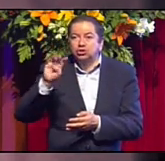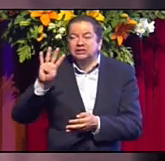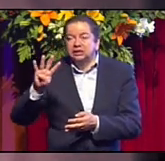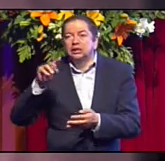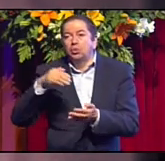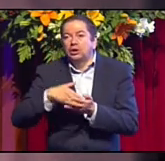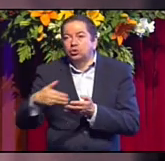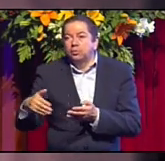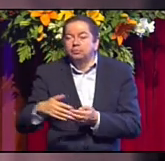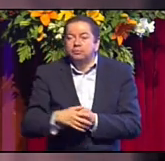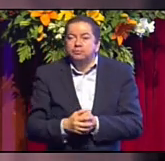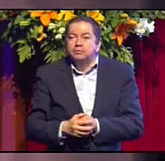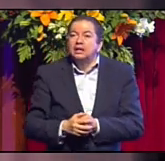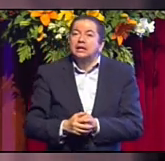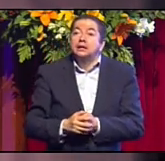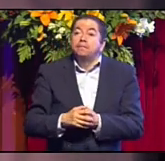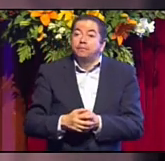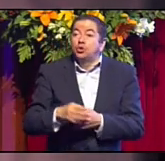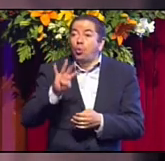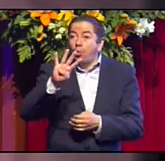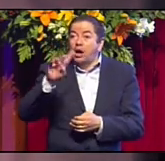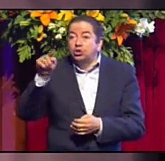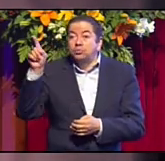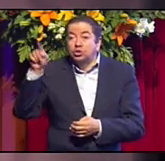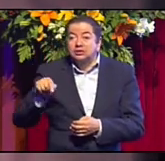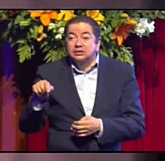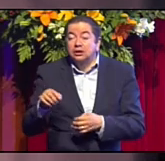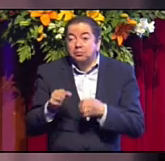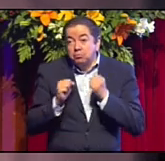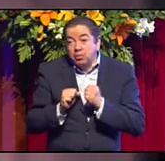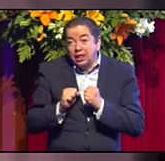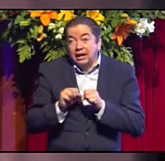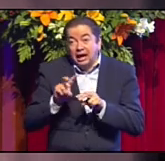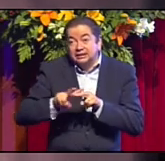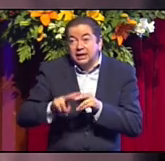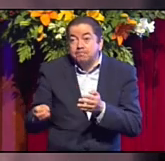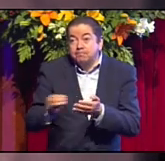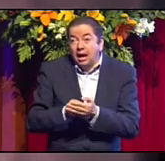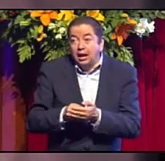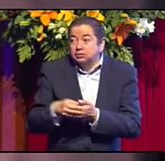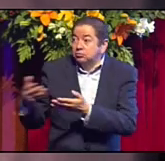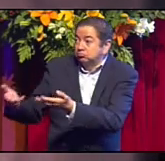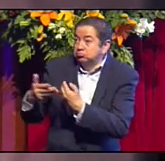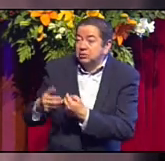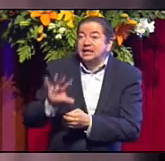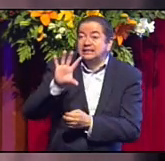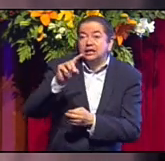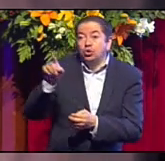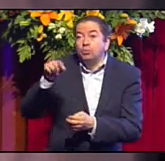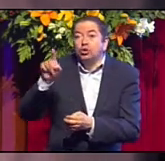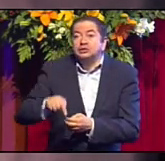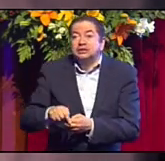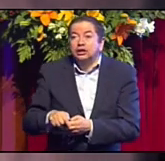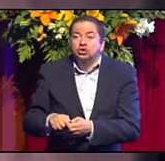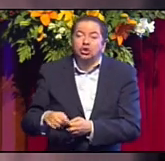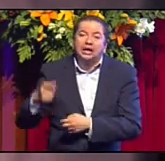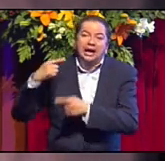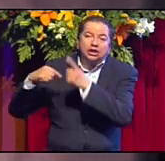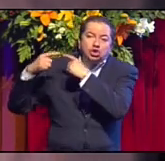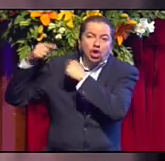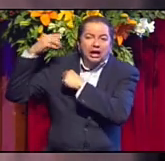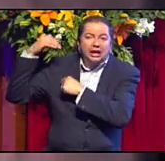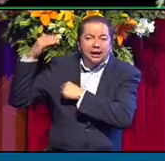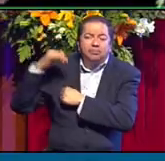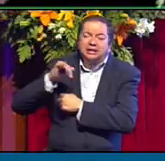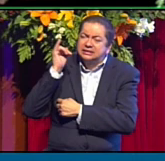mil pesos. Todo esto con un 4%. Podíamos haber hecho más si no hubiesen entregado el 5%, que históricamente se ha